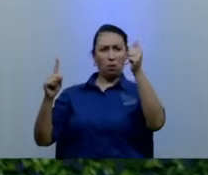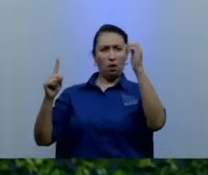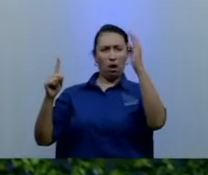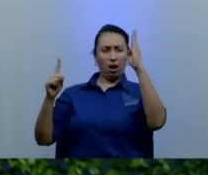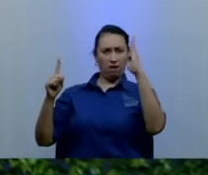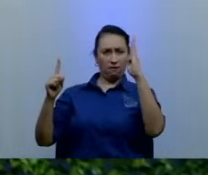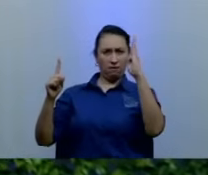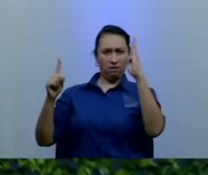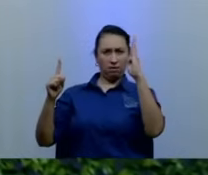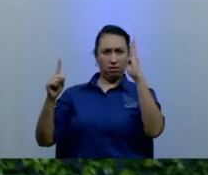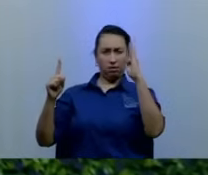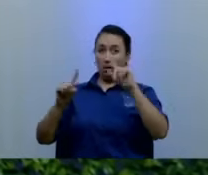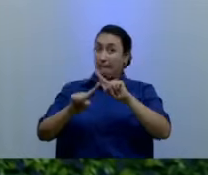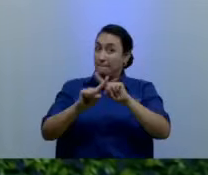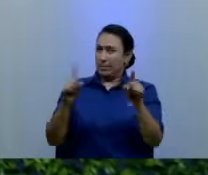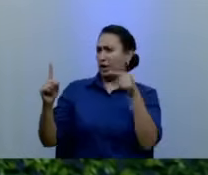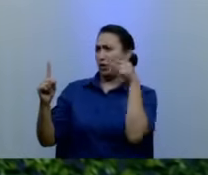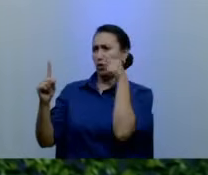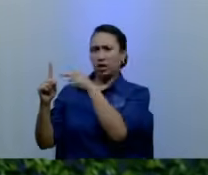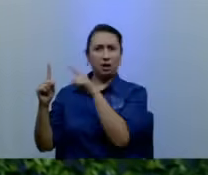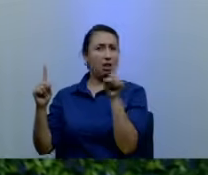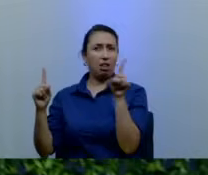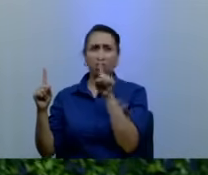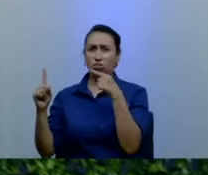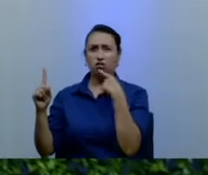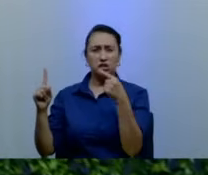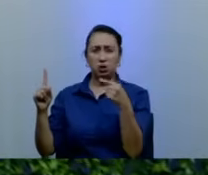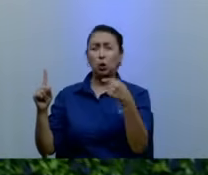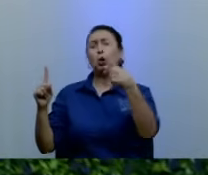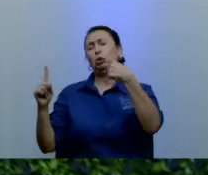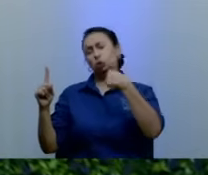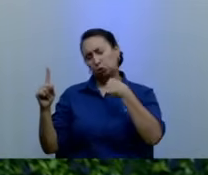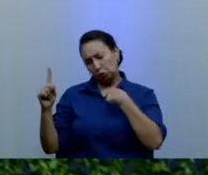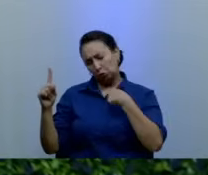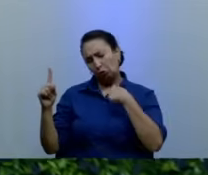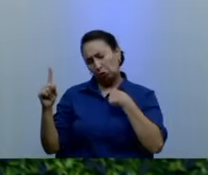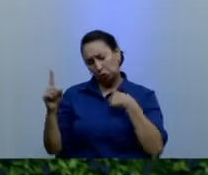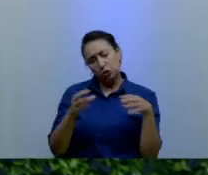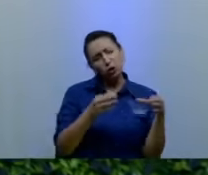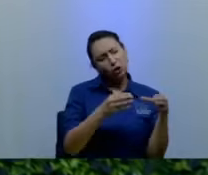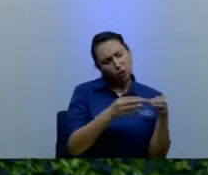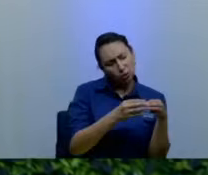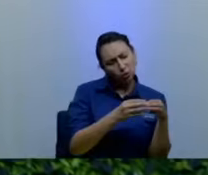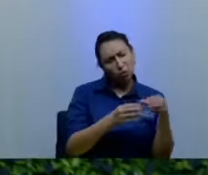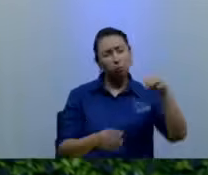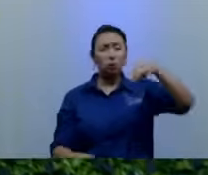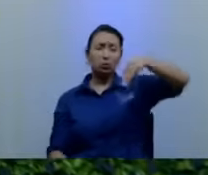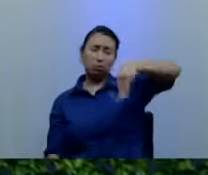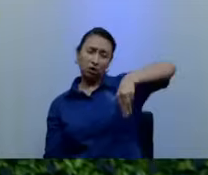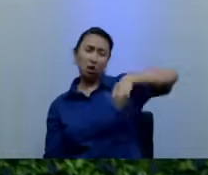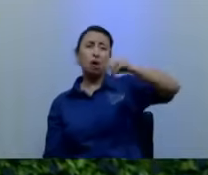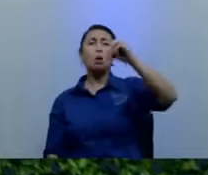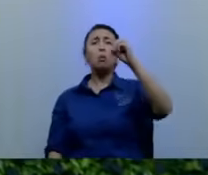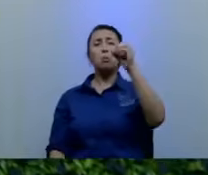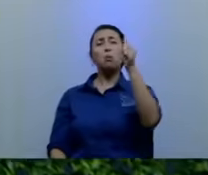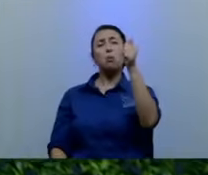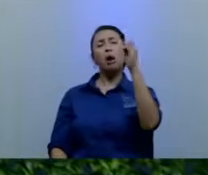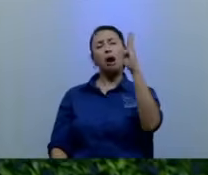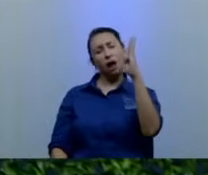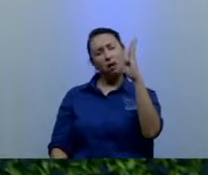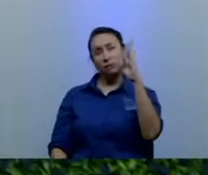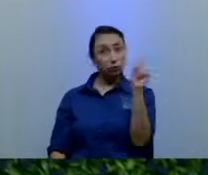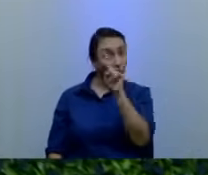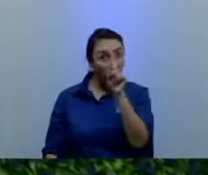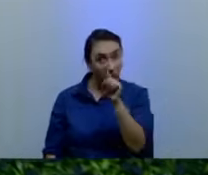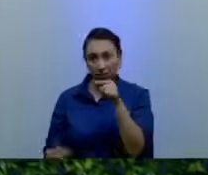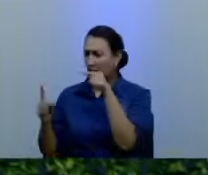Mira, depende cómo te identifiques tú y cómo identifiques a Cristo y cómo identifiques a tus enemigos, así te va a ir.